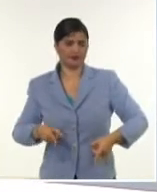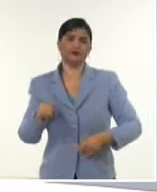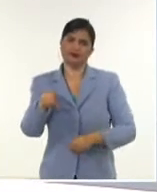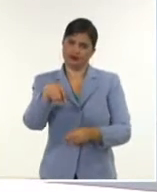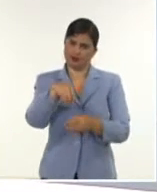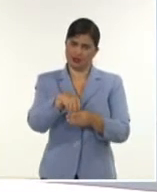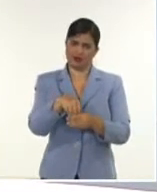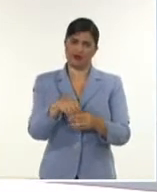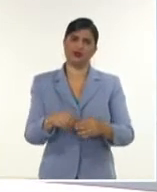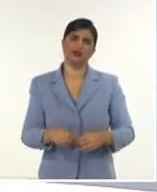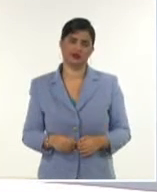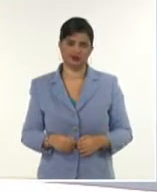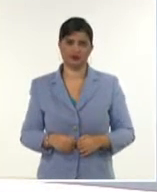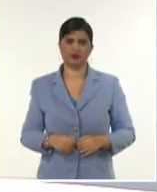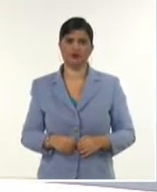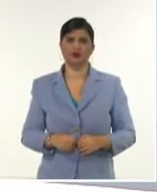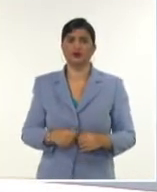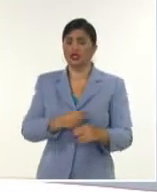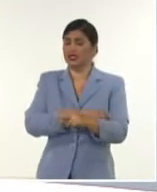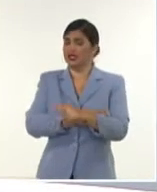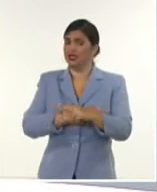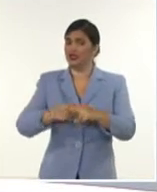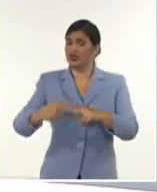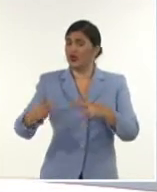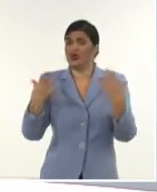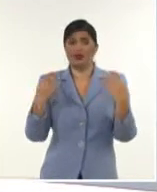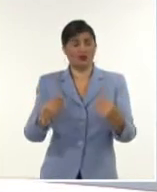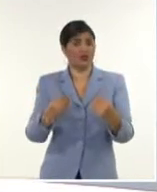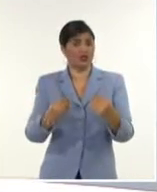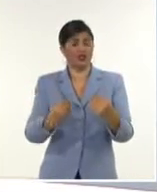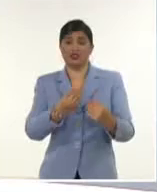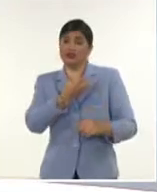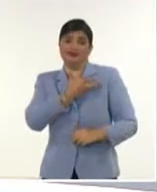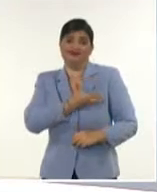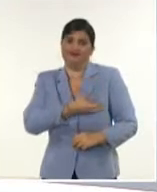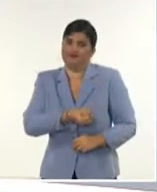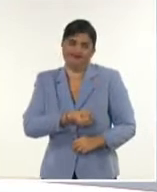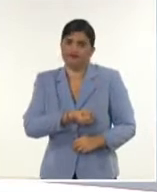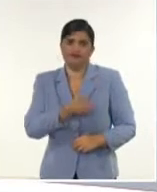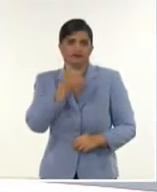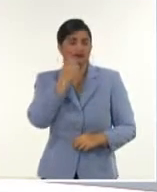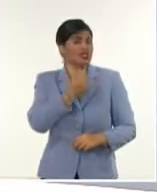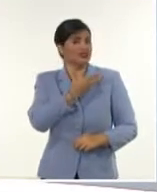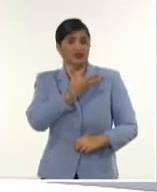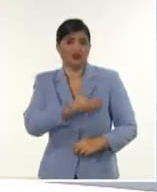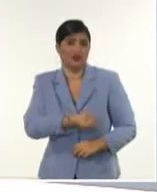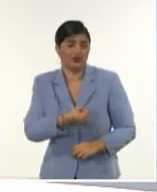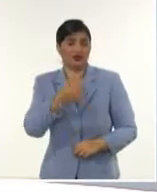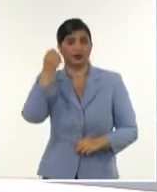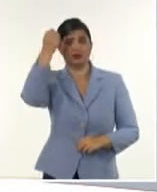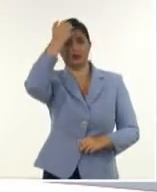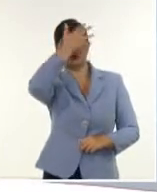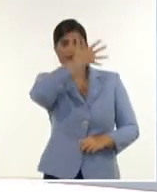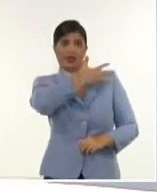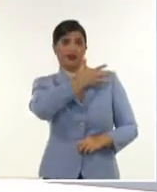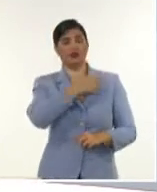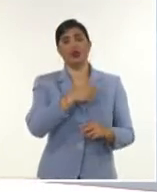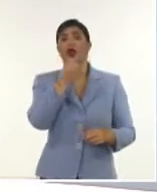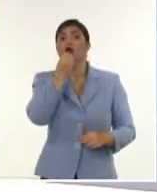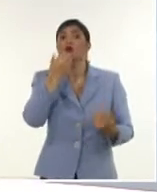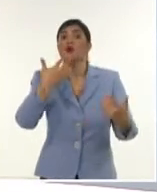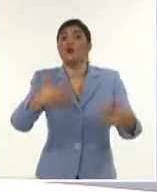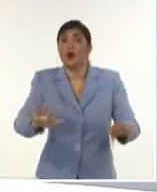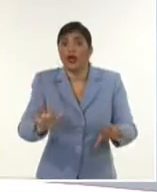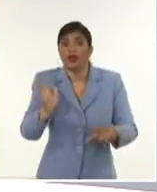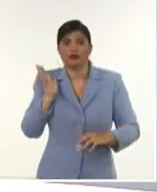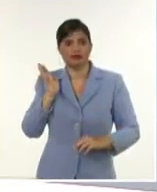Una historia de tanta violencia ha dejado a las partes, y sobre todo a la parte más débil, ese sabor de que podría ser un conflicto existencial, y este es el